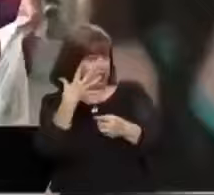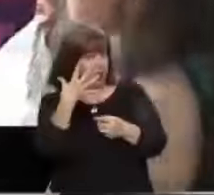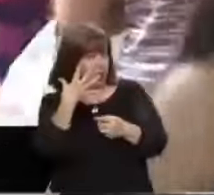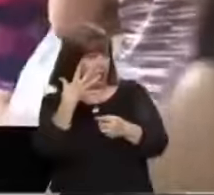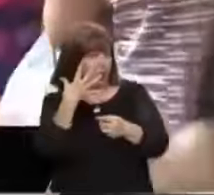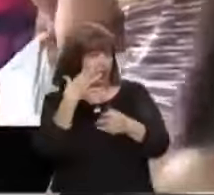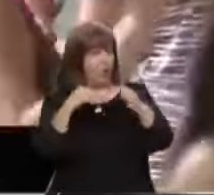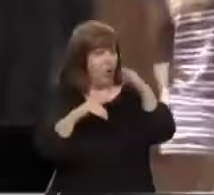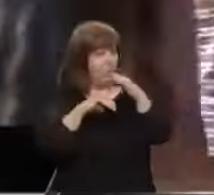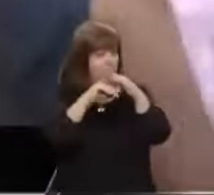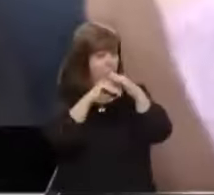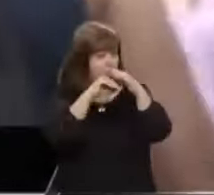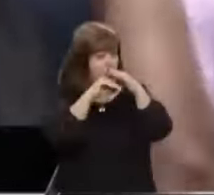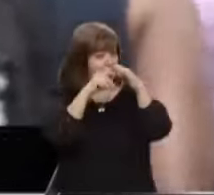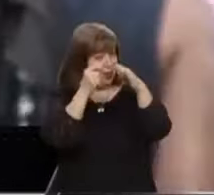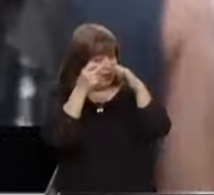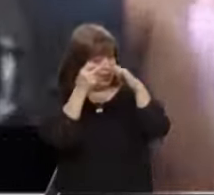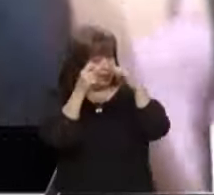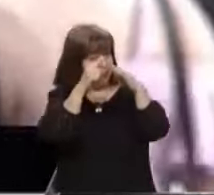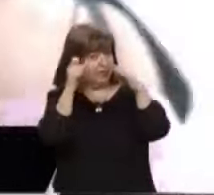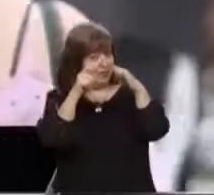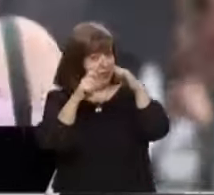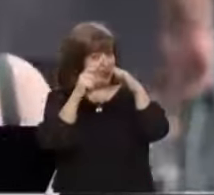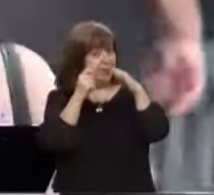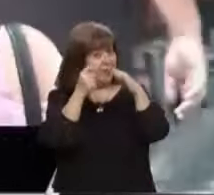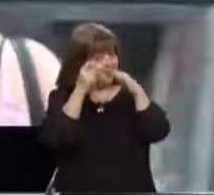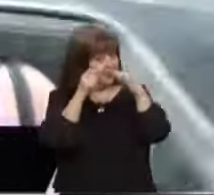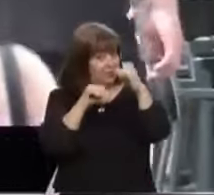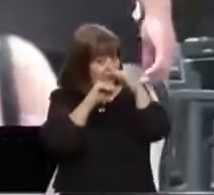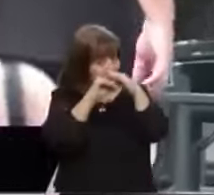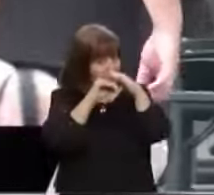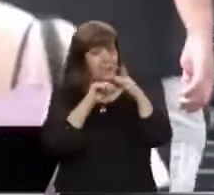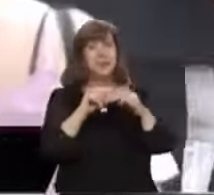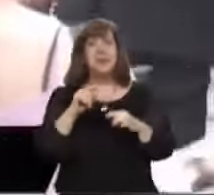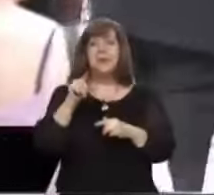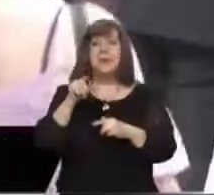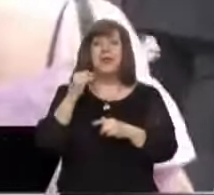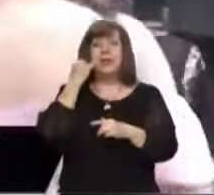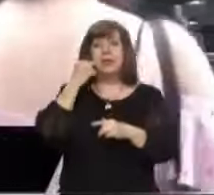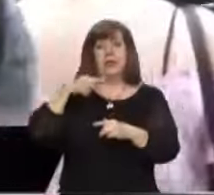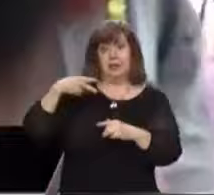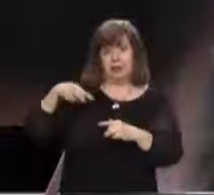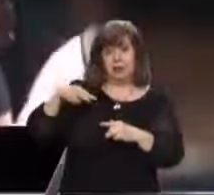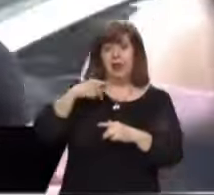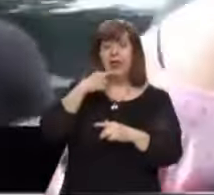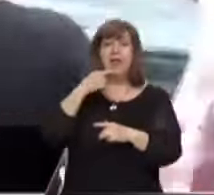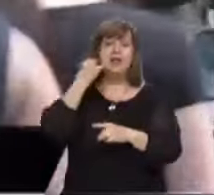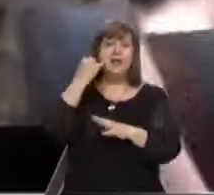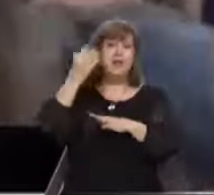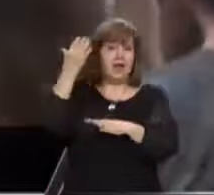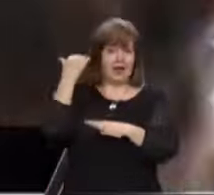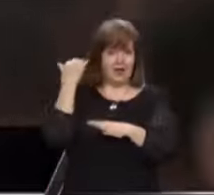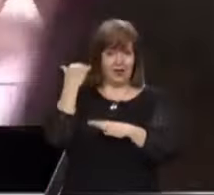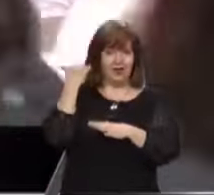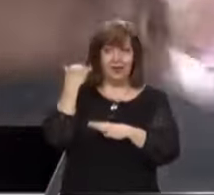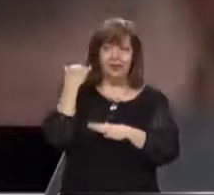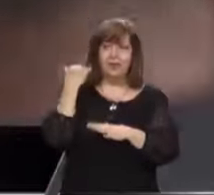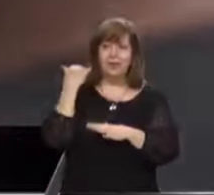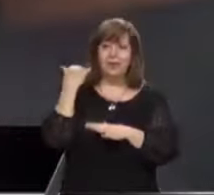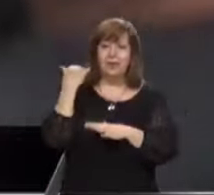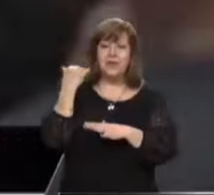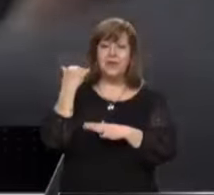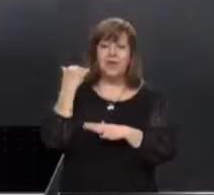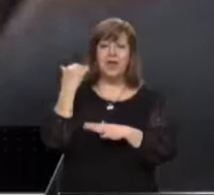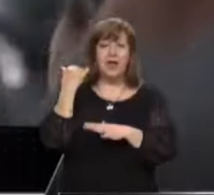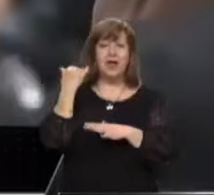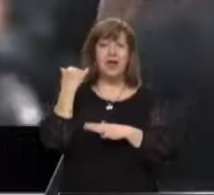85%. Bueno, así que ayer, atención con lo que se viene para el fin de semana. Sí, y ayer, bueno, uno de los panoramas o este fin de semana completo que podíamos ver